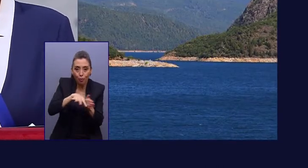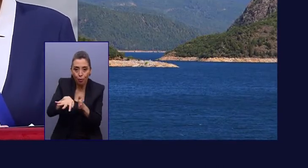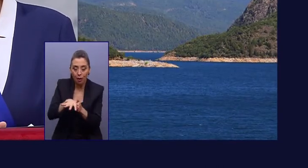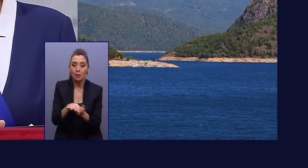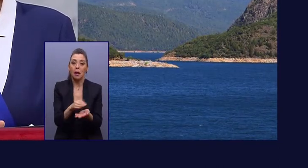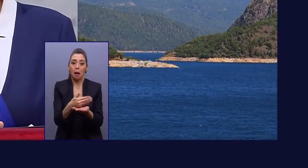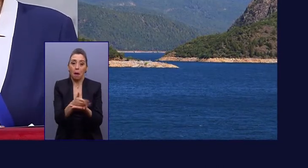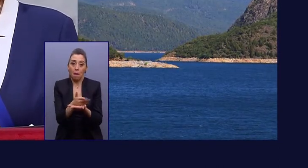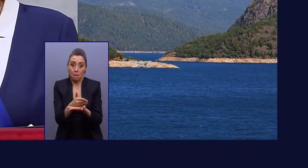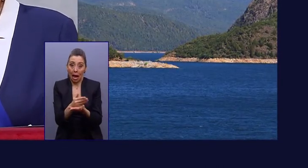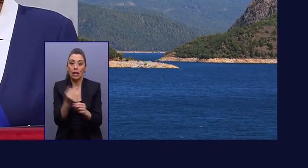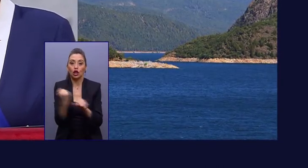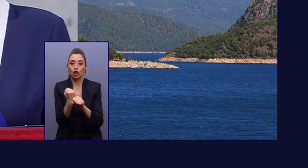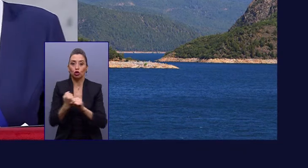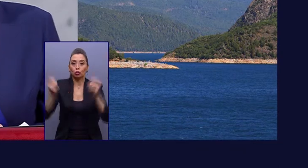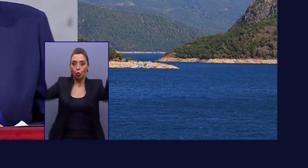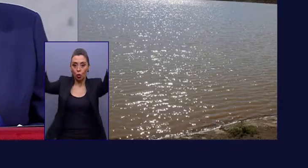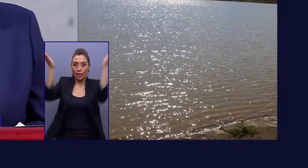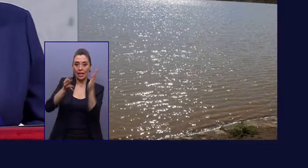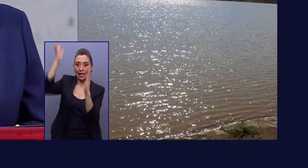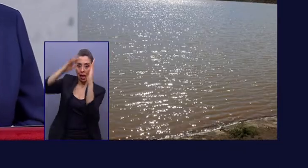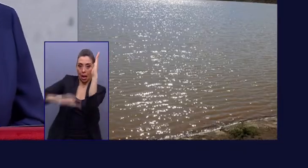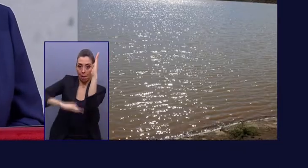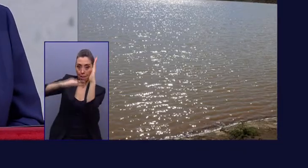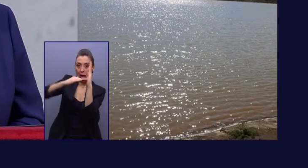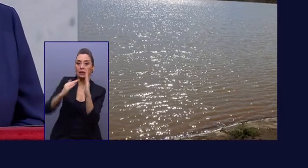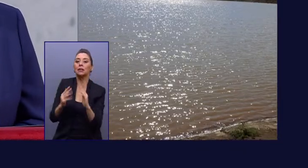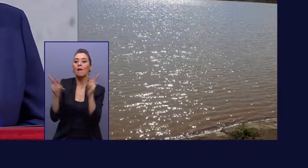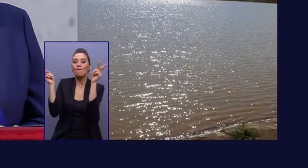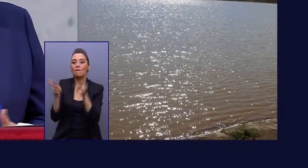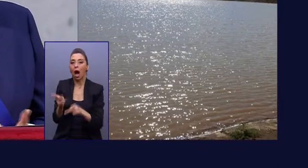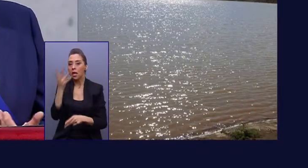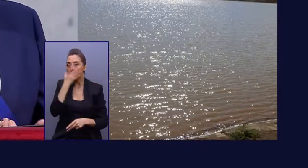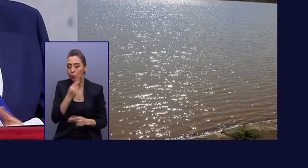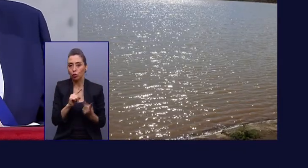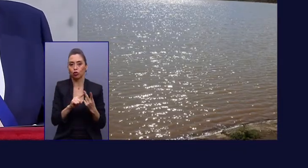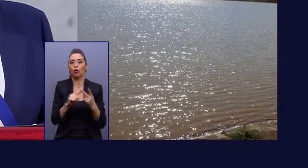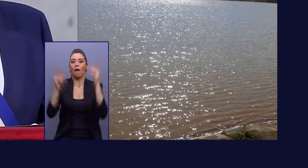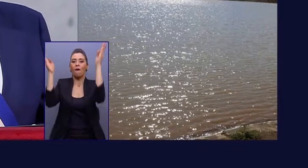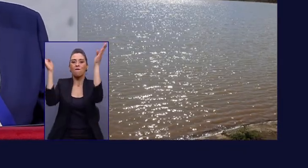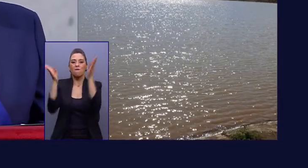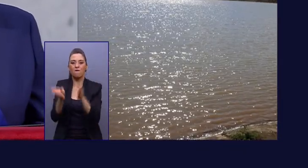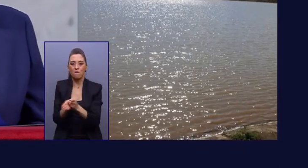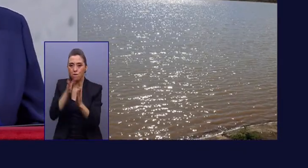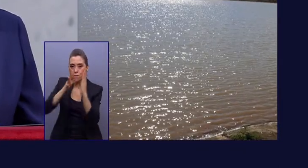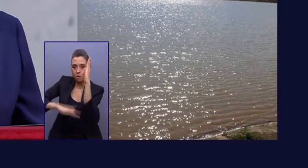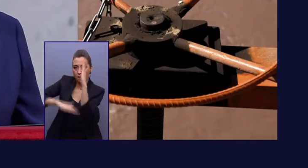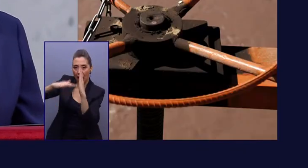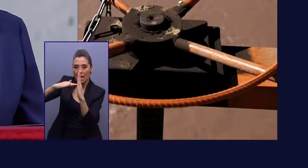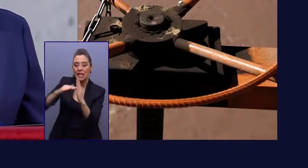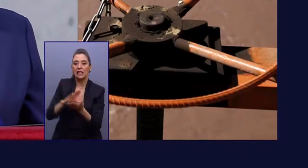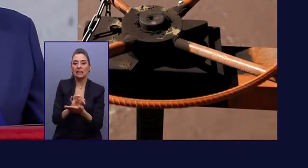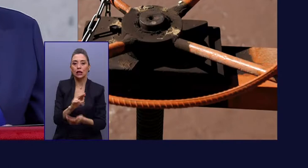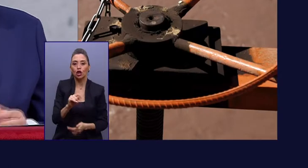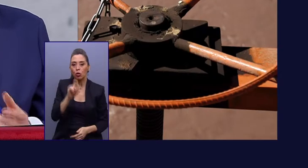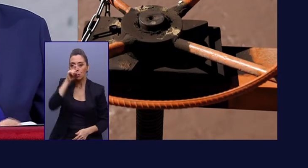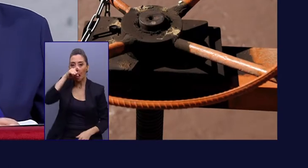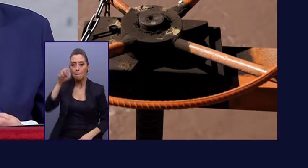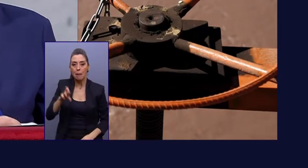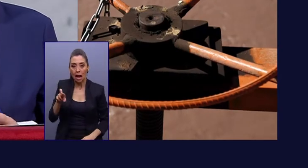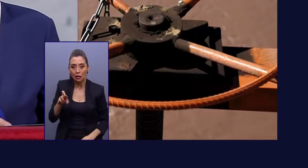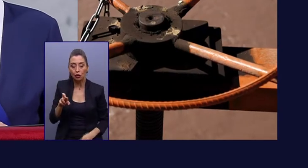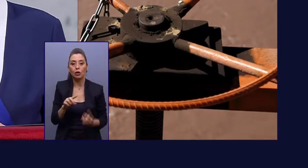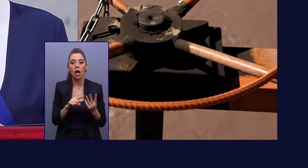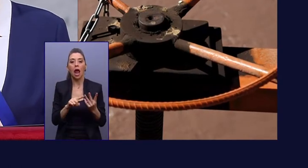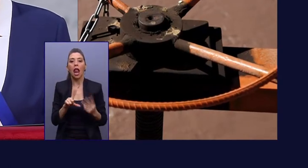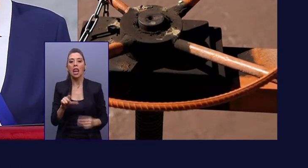grandes embalses está en construcción el embalse Valle Hermoso, se inició la ejecución del embalse Chirón Tanarica y Parinacota y está adjudicado el de